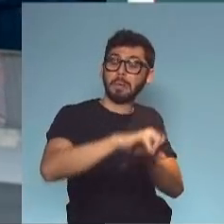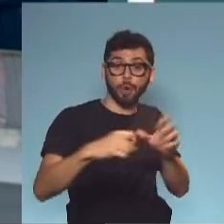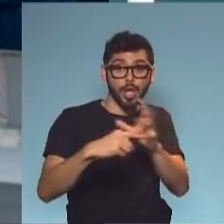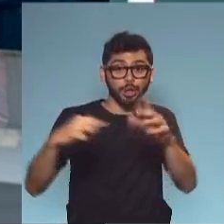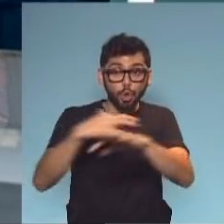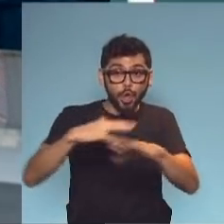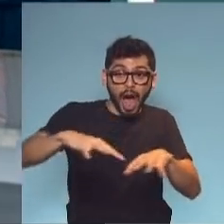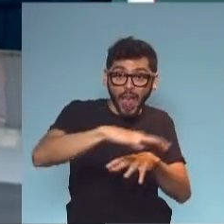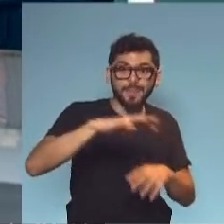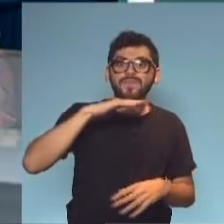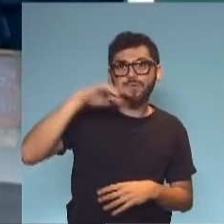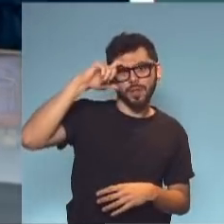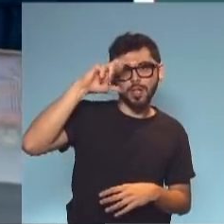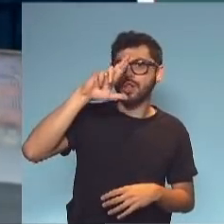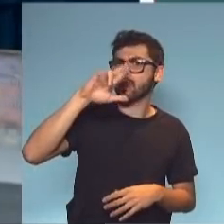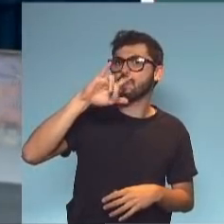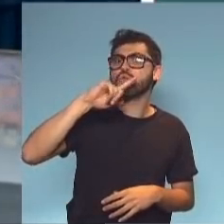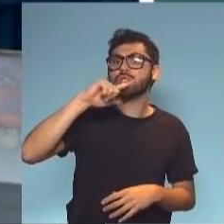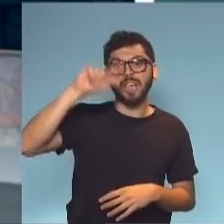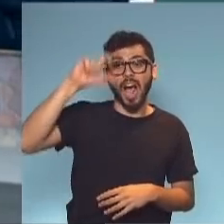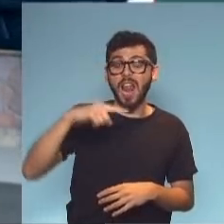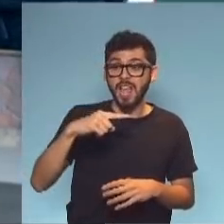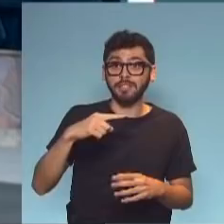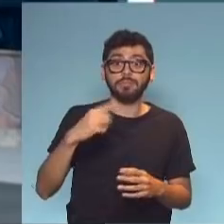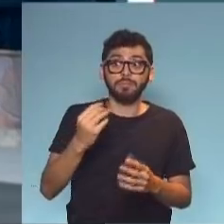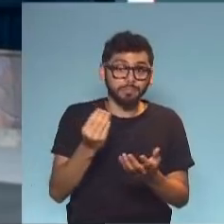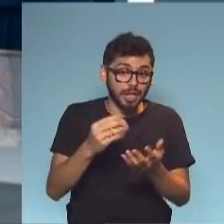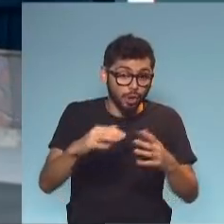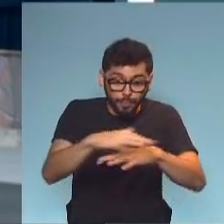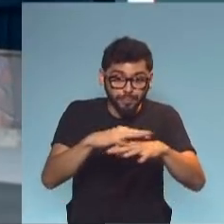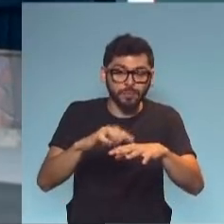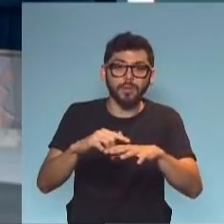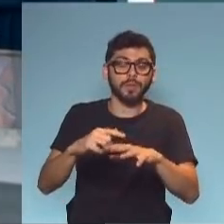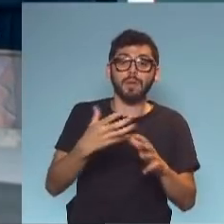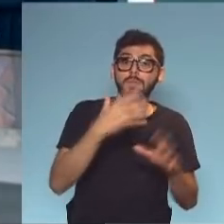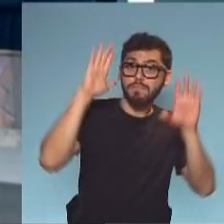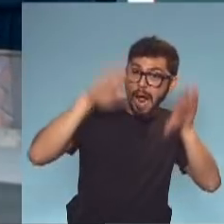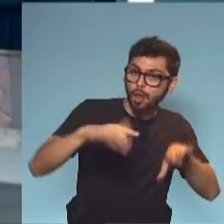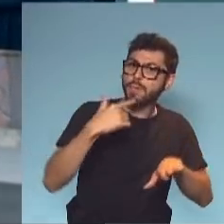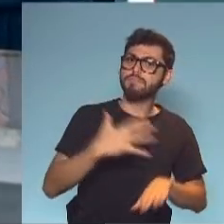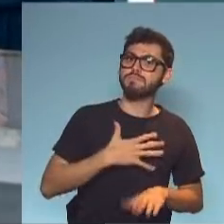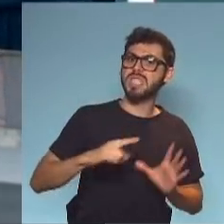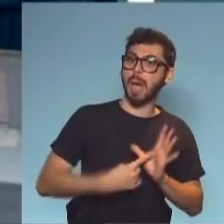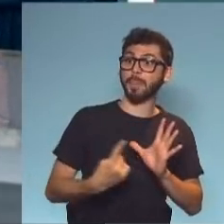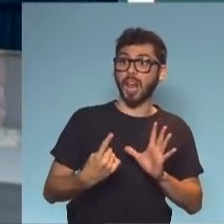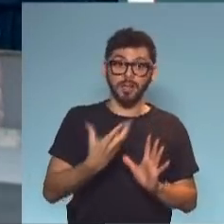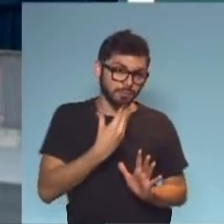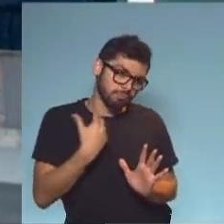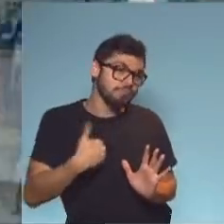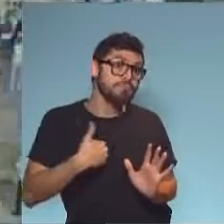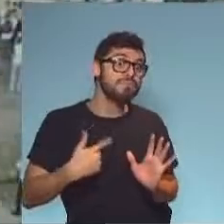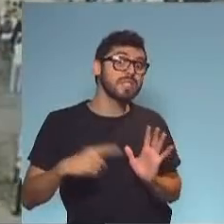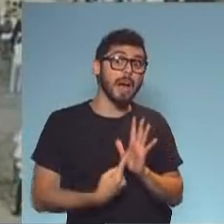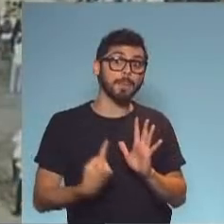como decimos, la ciudad de Jerusalén, disputada. La consideran los palestinos su capital y la consideran también los israelíes su capital, y ahí